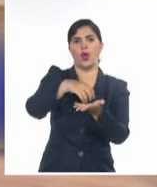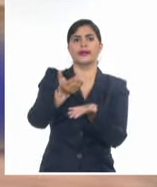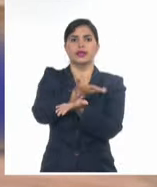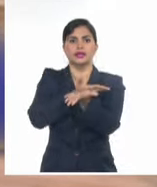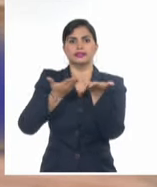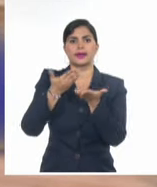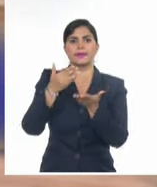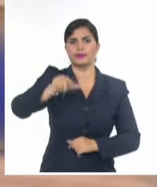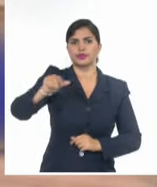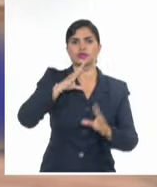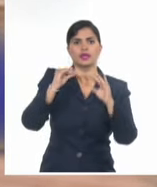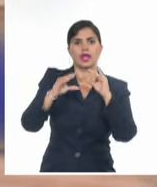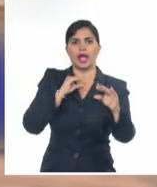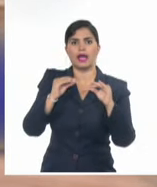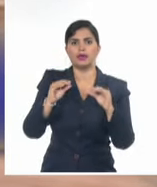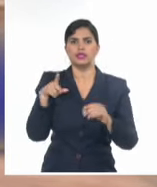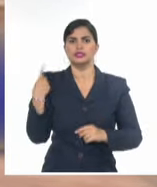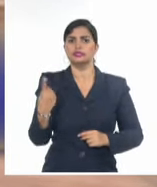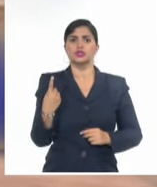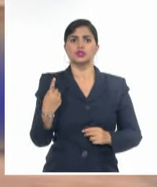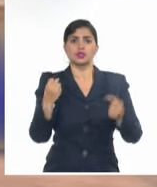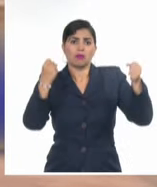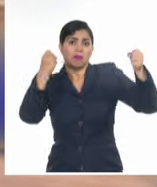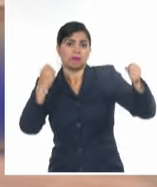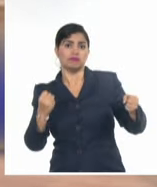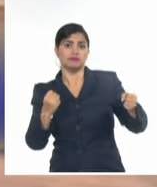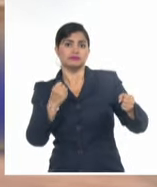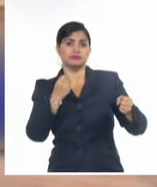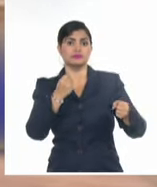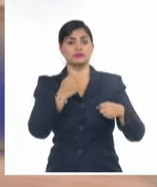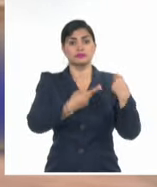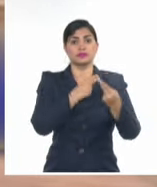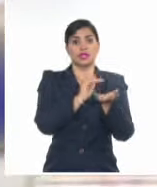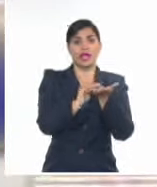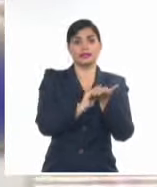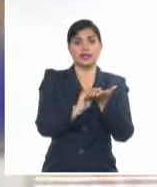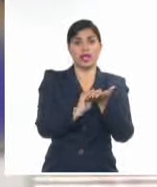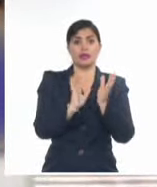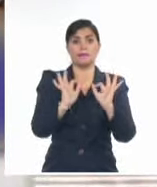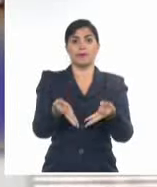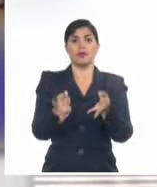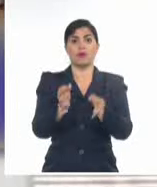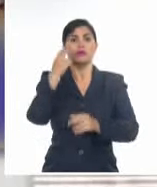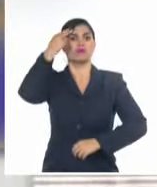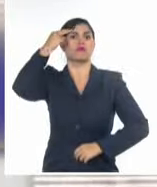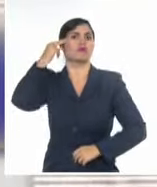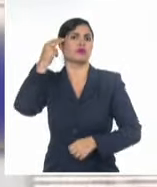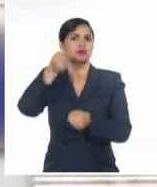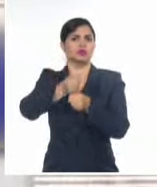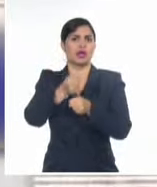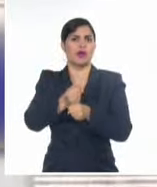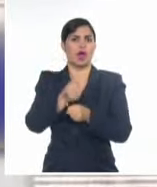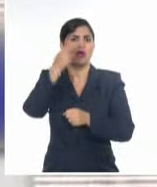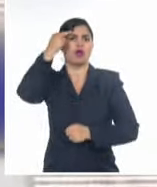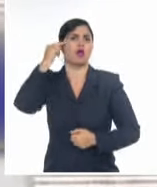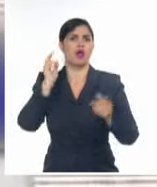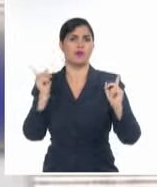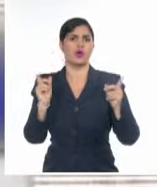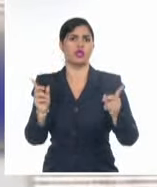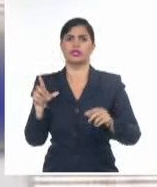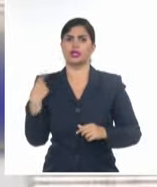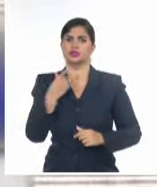Si nos quedamos con el viejo discurso, con las viejas consignas, con las viejas formas de hacer política, nos pasarán por